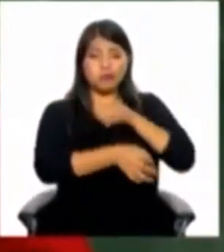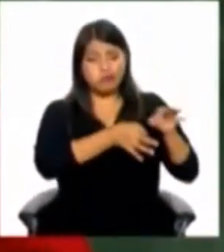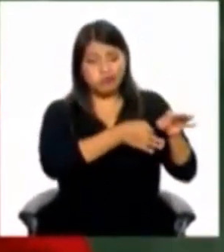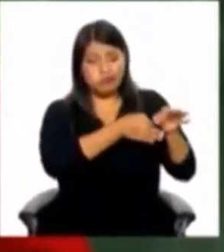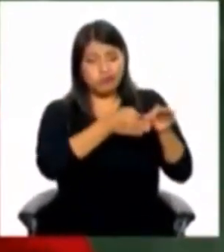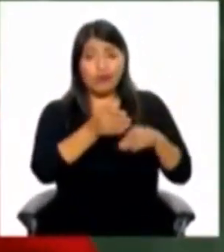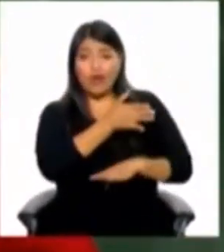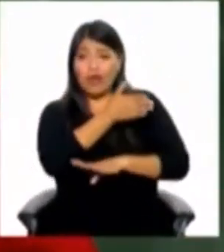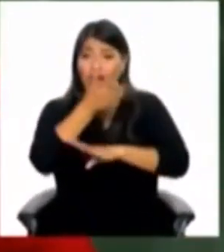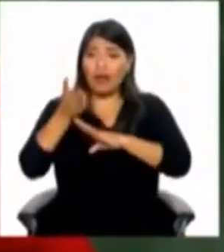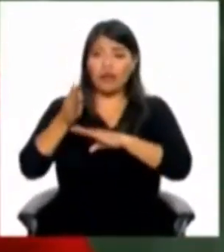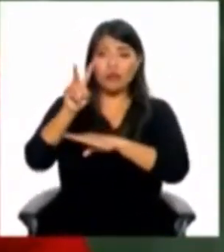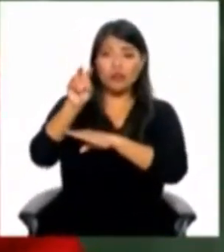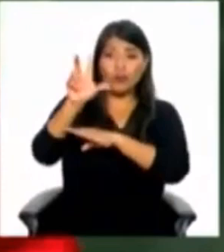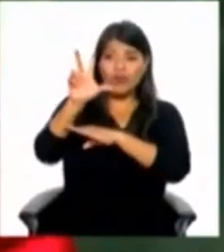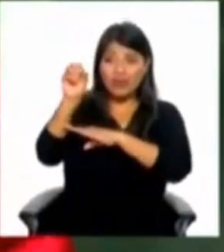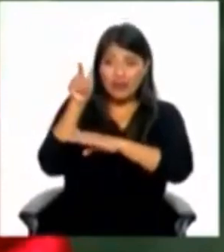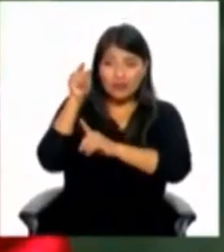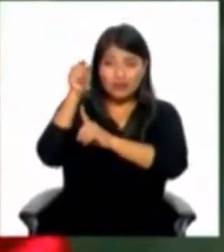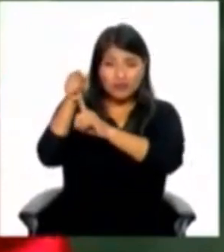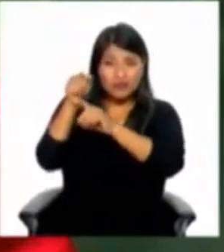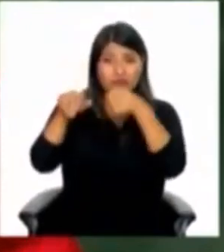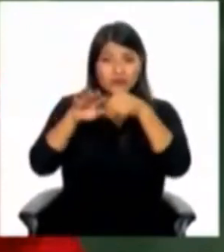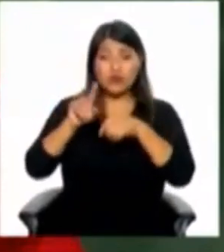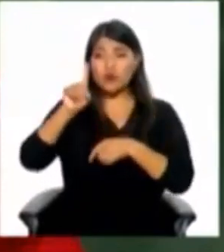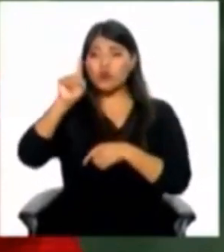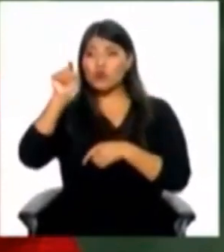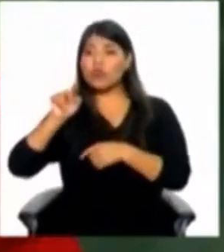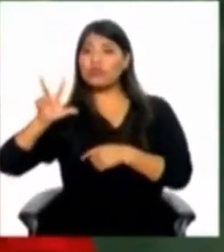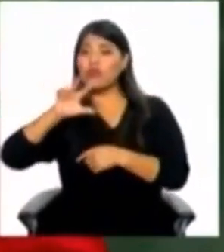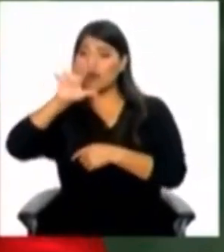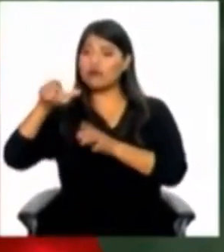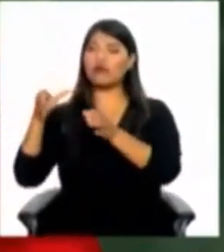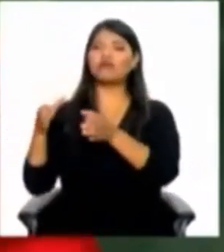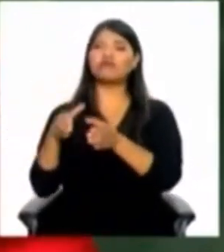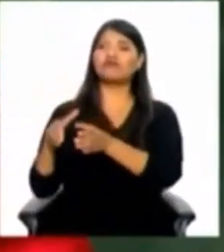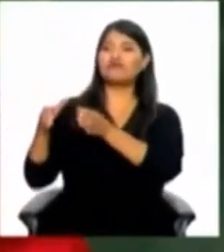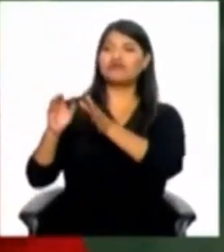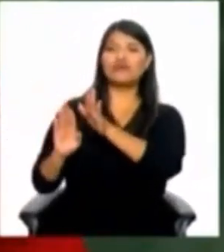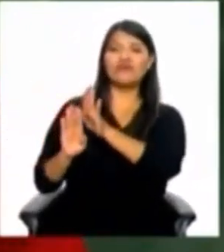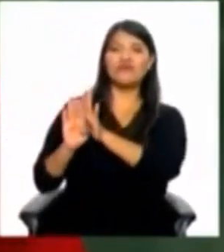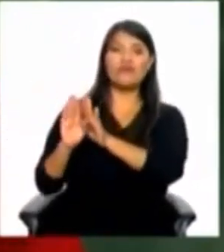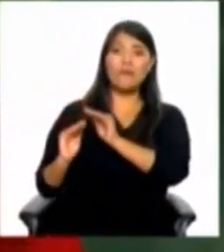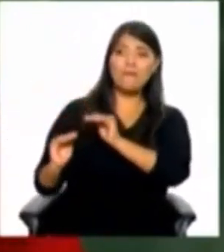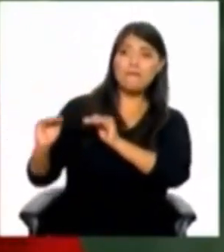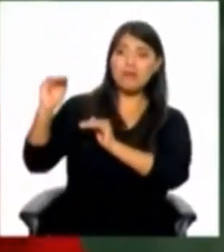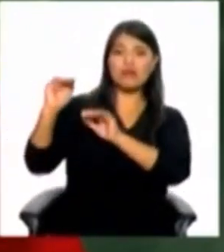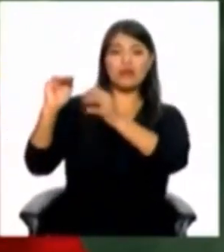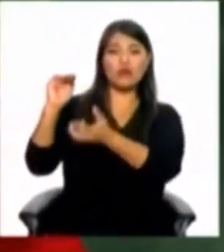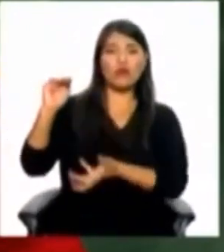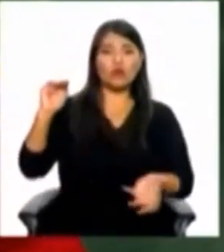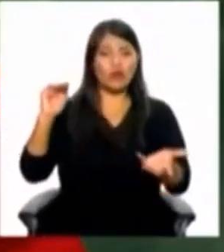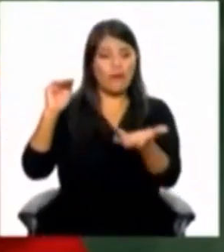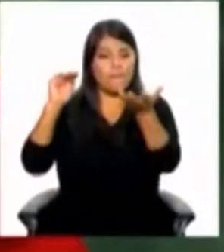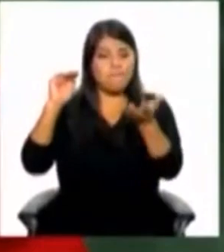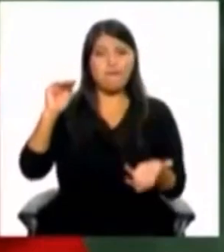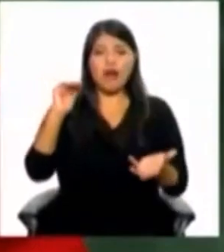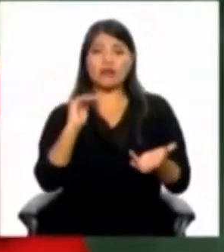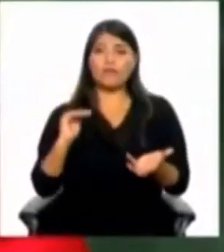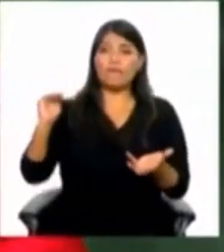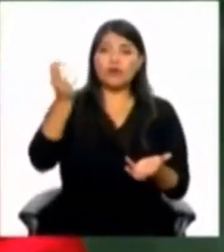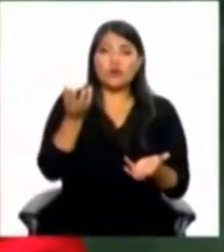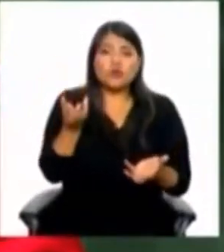2030. Y solo un tercio de los países alcanzarían la meta de reducir a la mitad sus